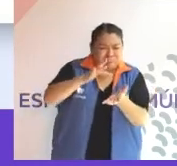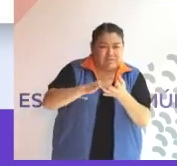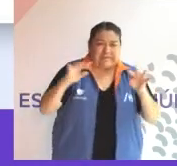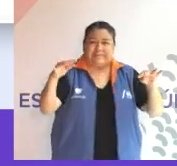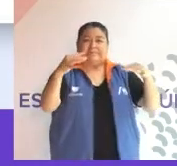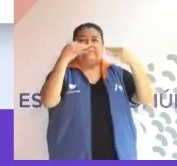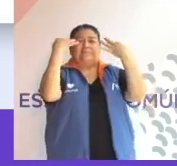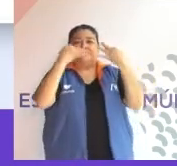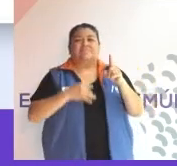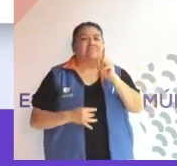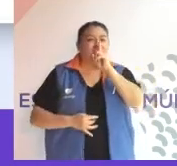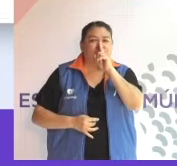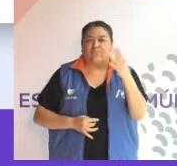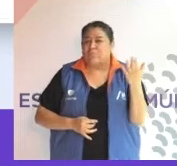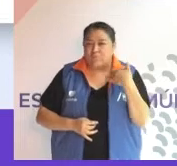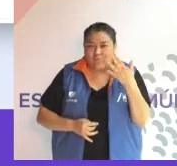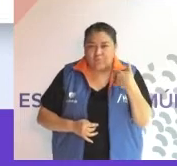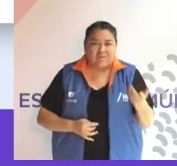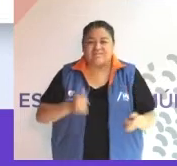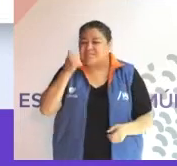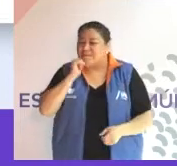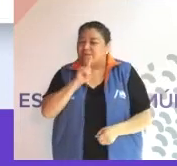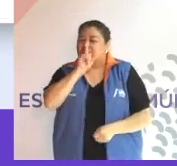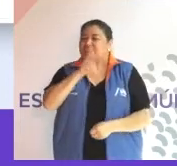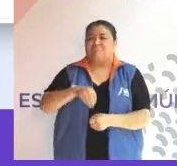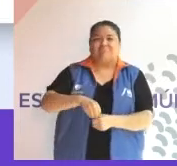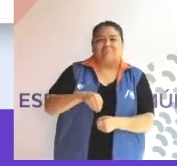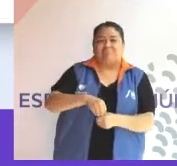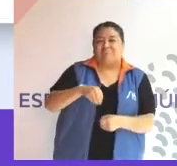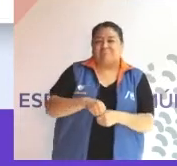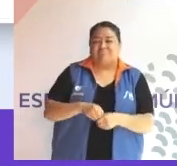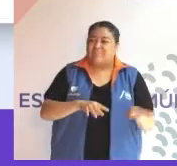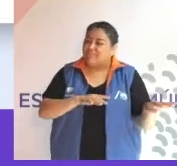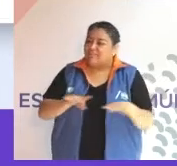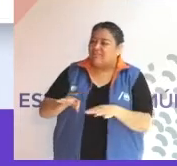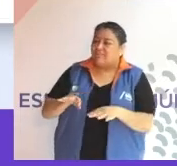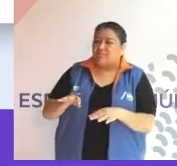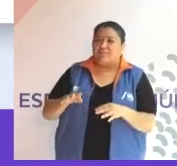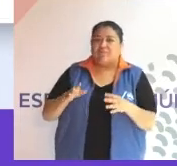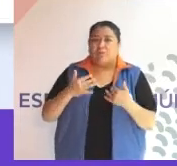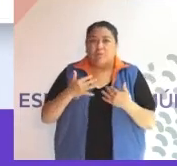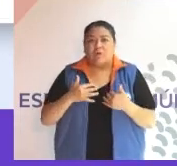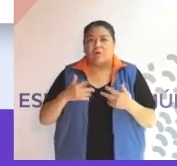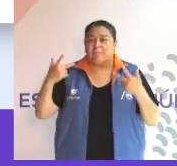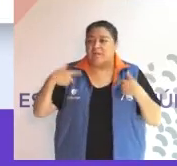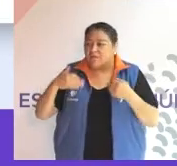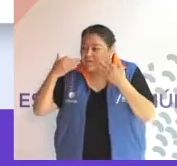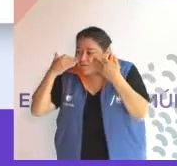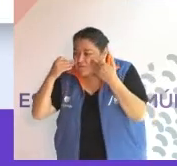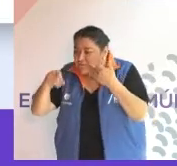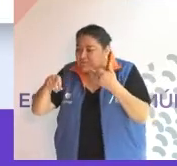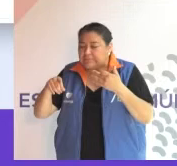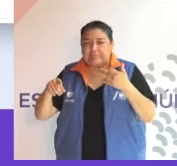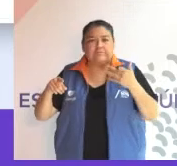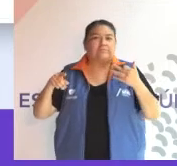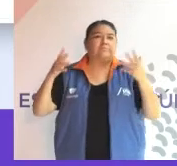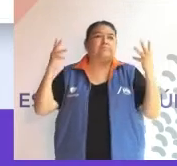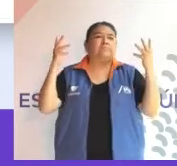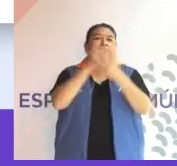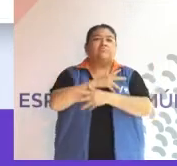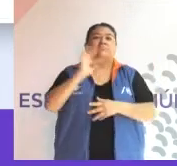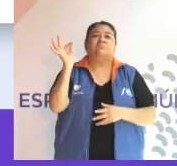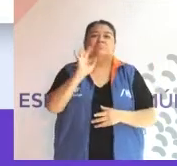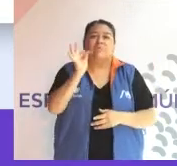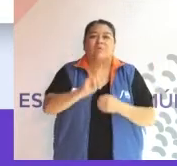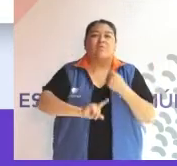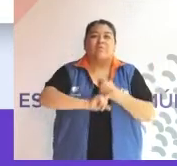silenciosas, como estábamos hablando en el conversatorio anterior, muchas cosas que no nos damos cuenta, que si no estuvieran, había una gringa, una